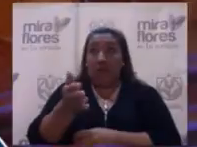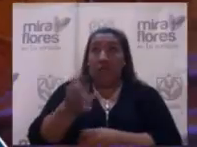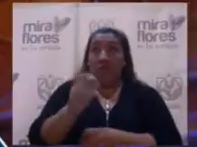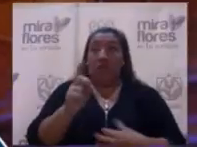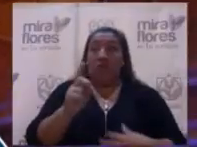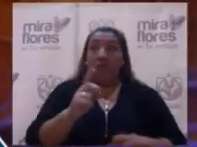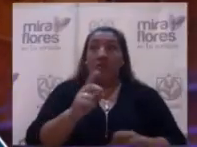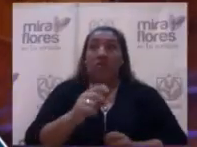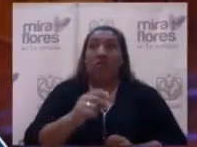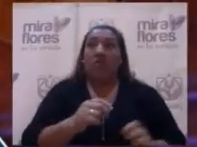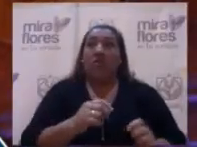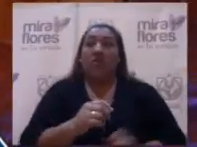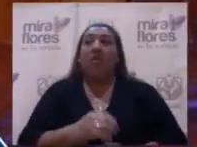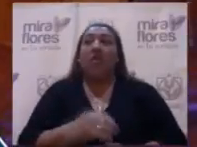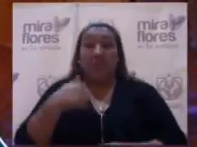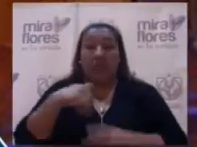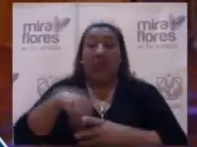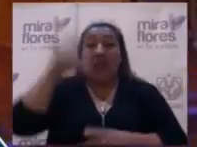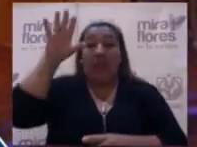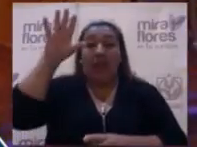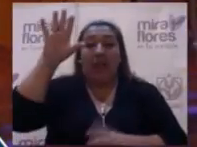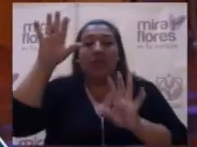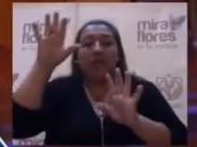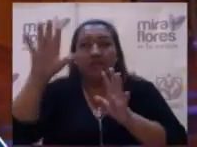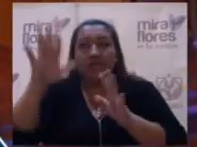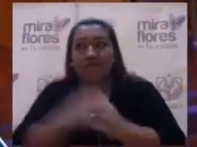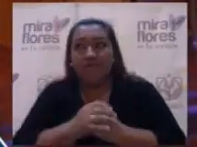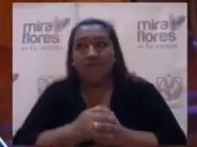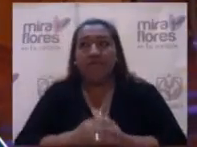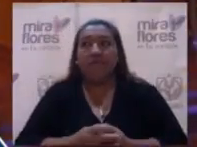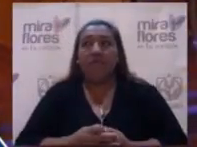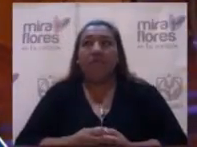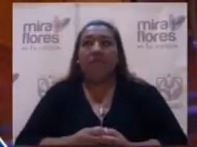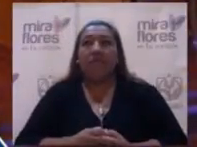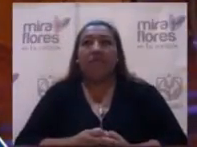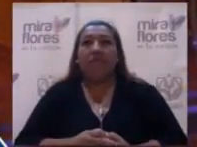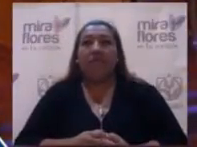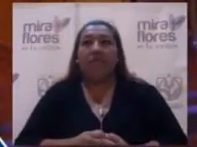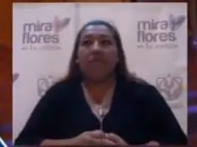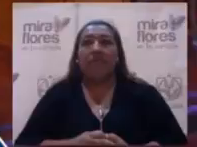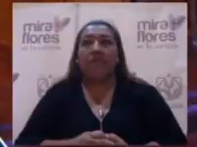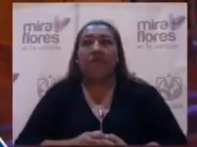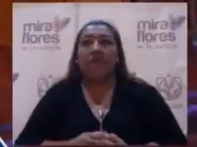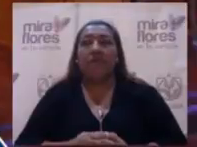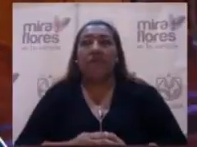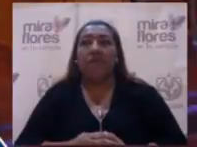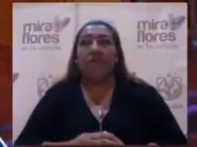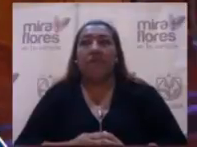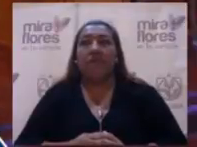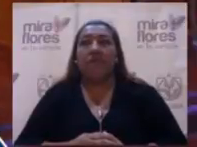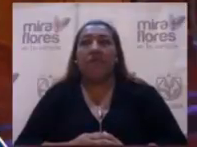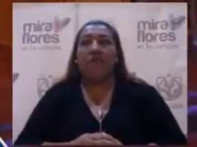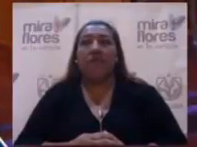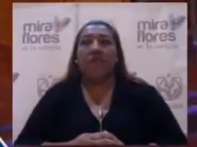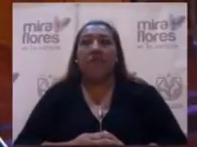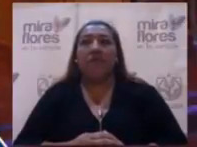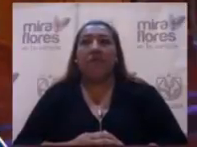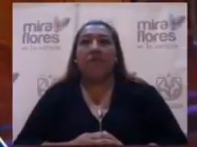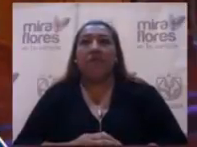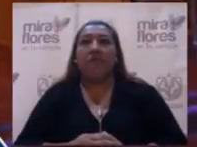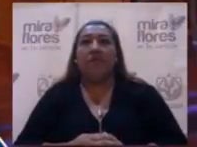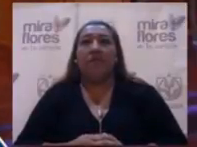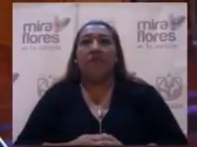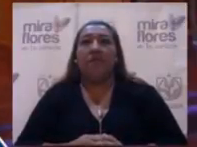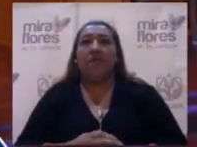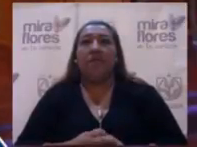Bueno, ¿levantó la mano o no? Sí, levanté la mano, sí. Por el, entonces, por favor, acláreme la cuál es. La vez pasada fue acláreme con ánimo, cuál es. Perdóneme,